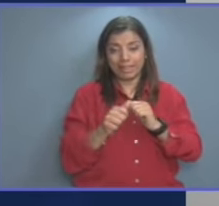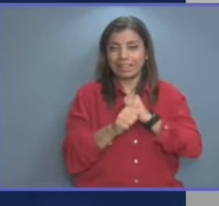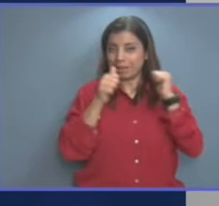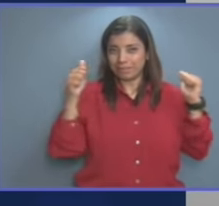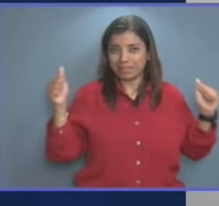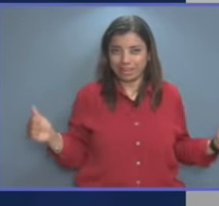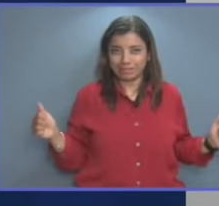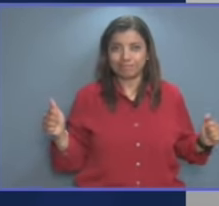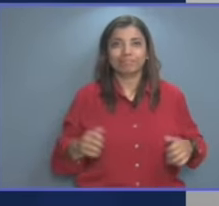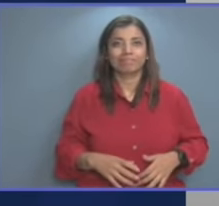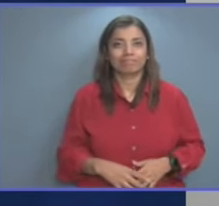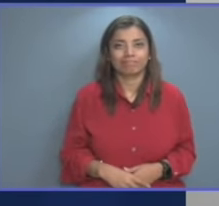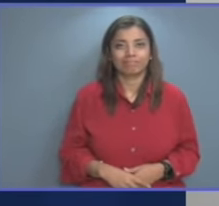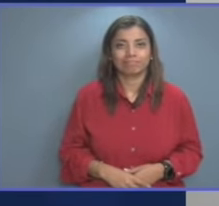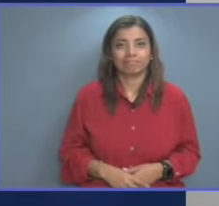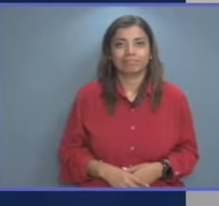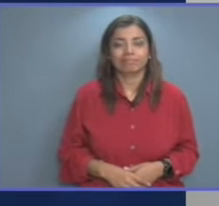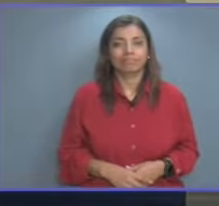mañana